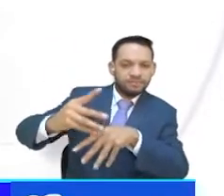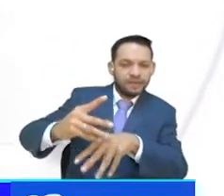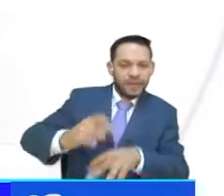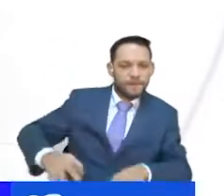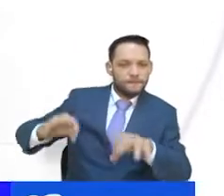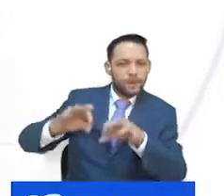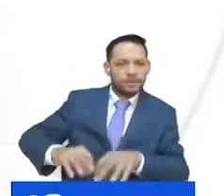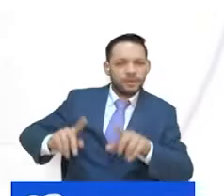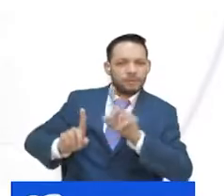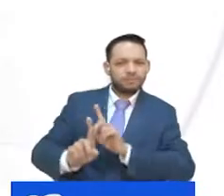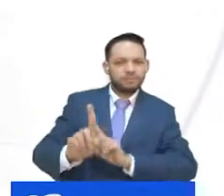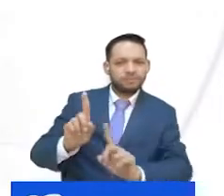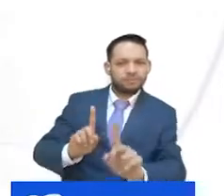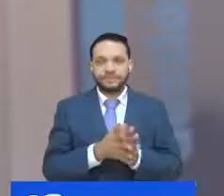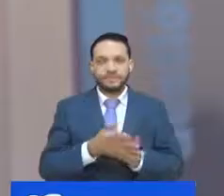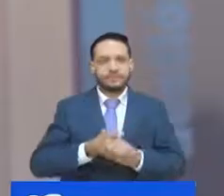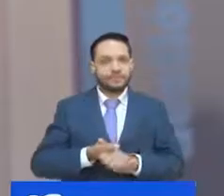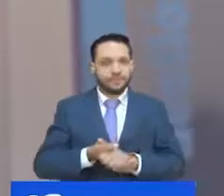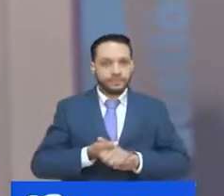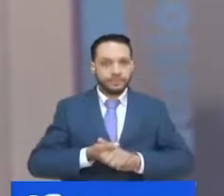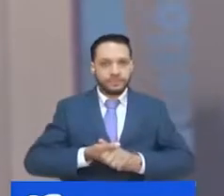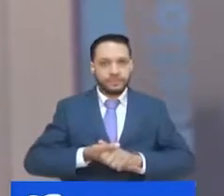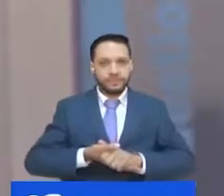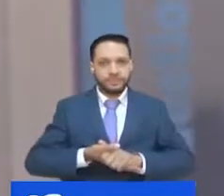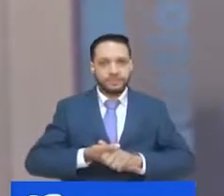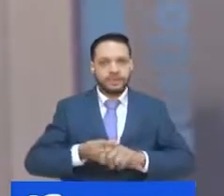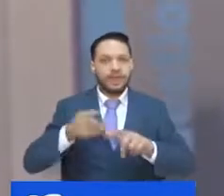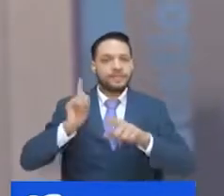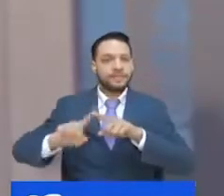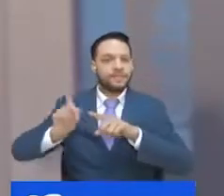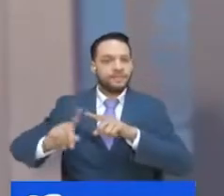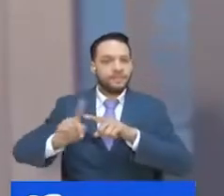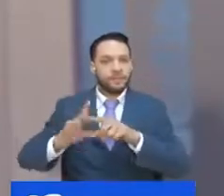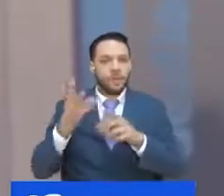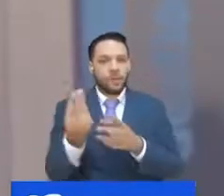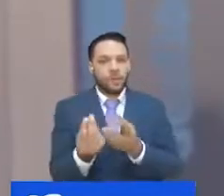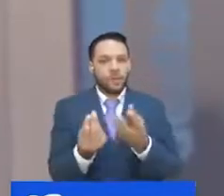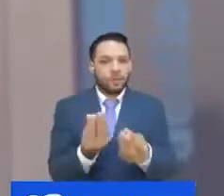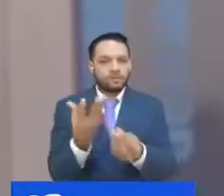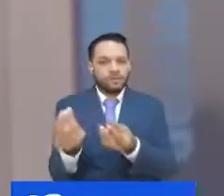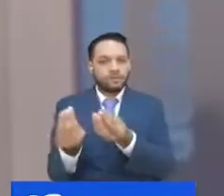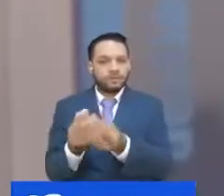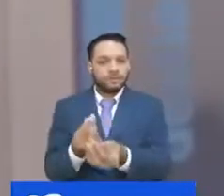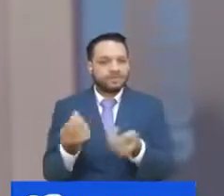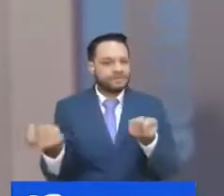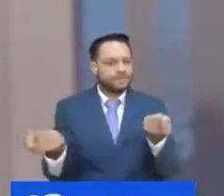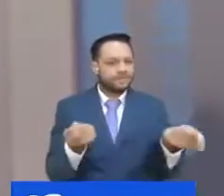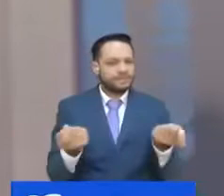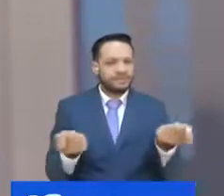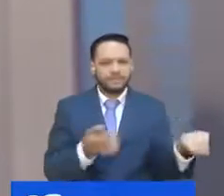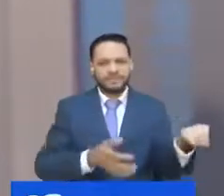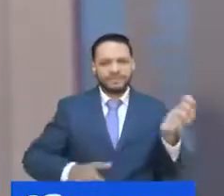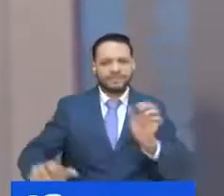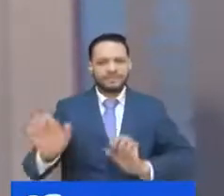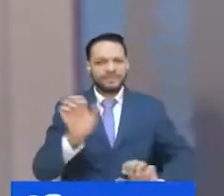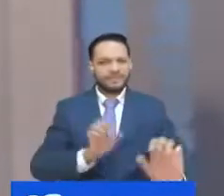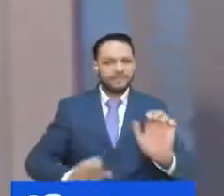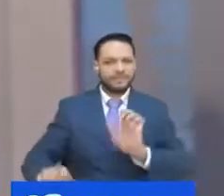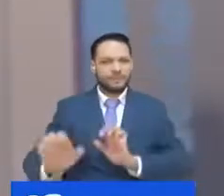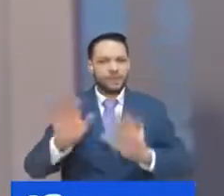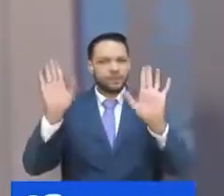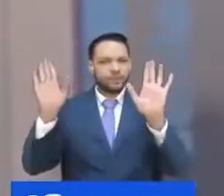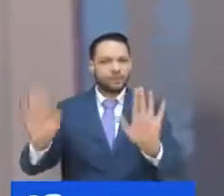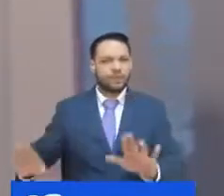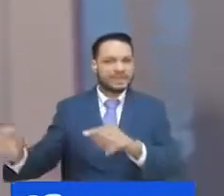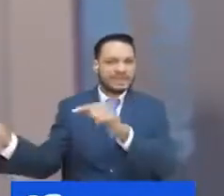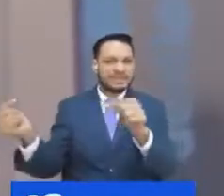más esperados en el show de Dior. Diferentes gremios han tomado medidas estrictas que rechazan la invasión al país eslavo.